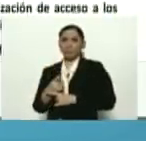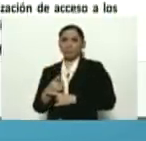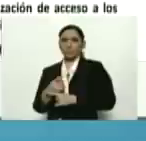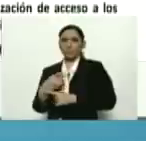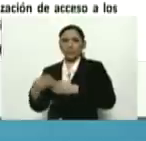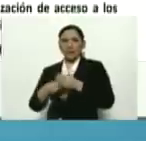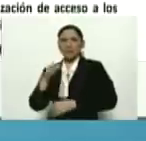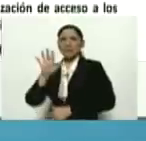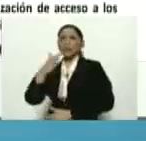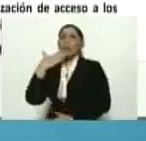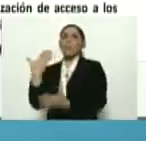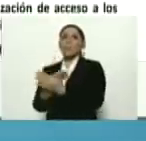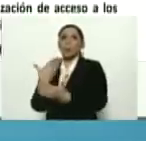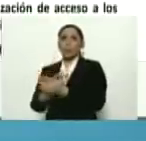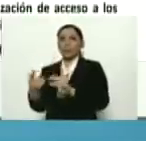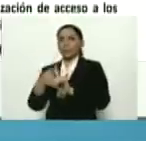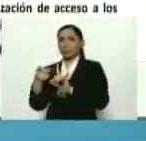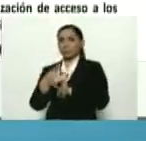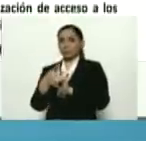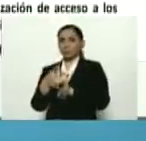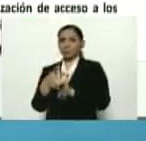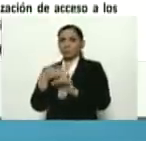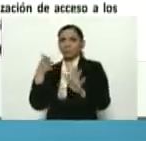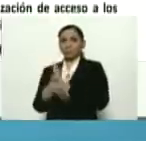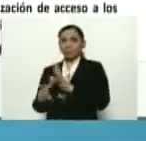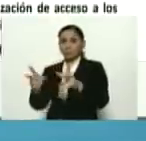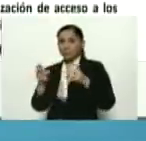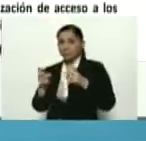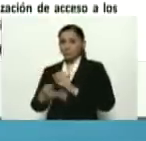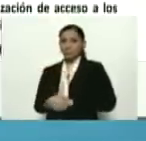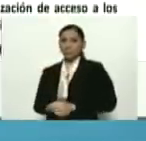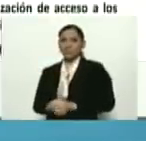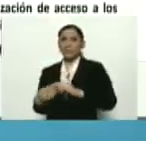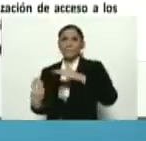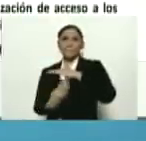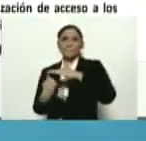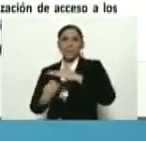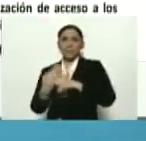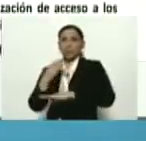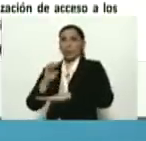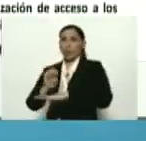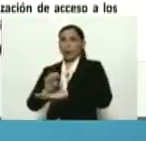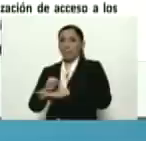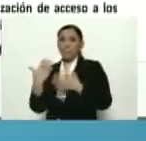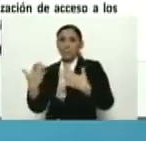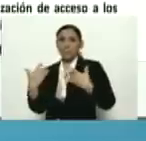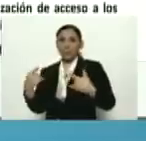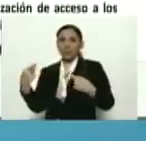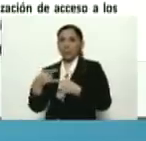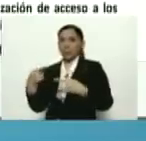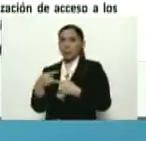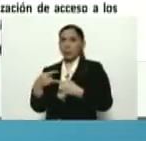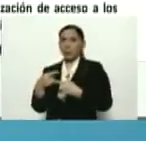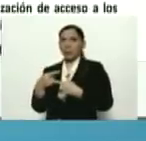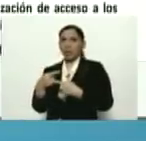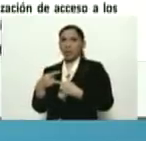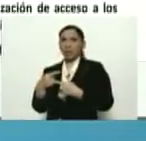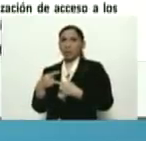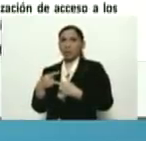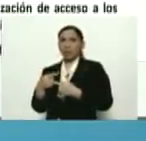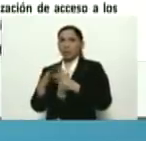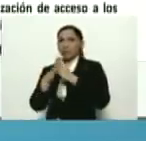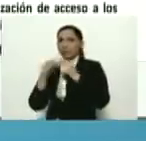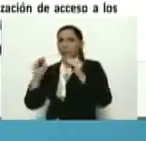5 propuestas. Una es precisamente este ingreso básico de emergencia, equivalente a una línea de pobreza para toda